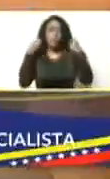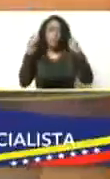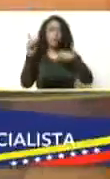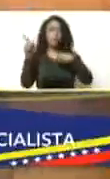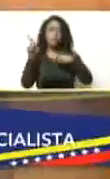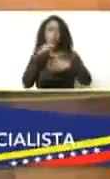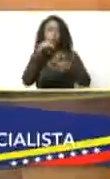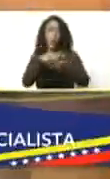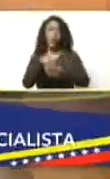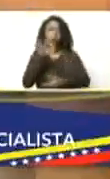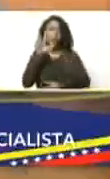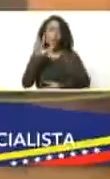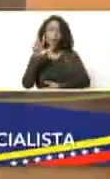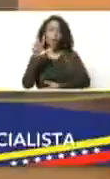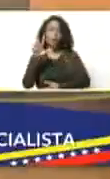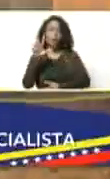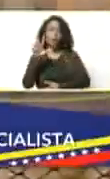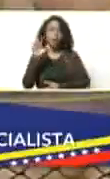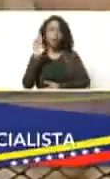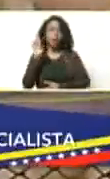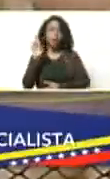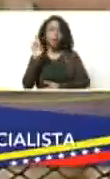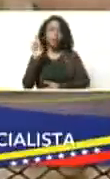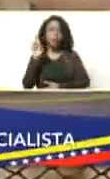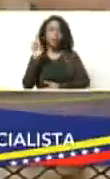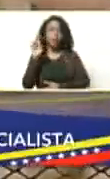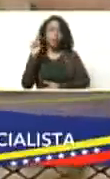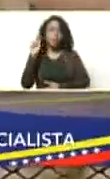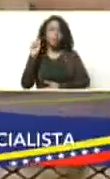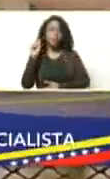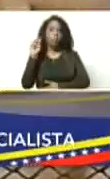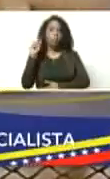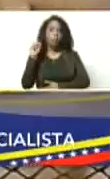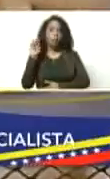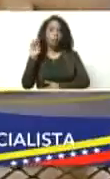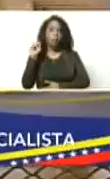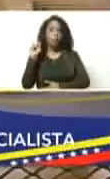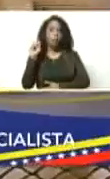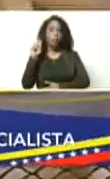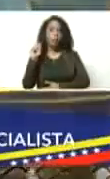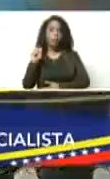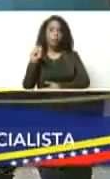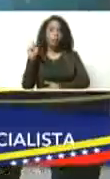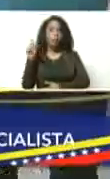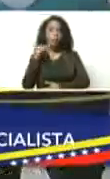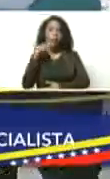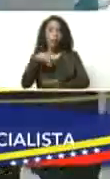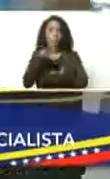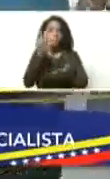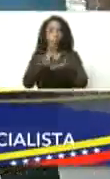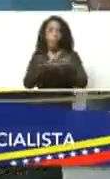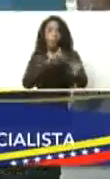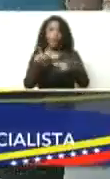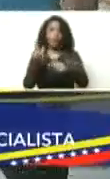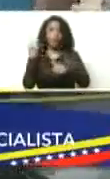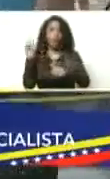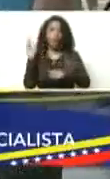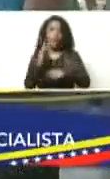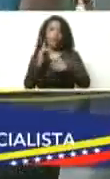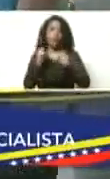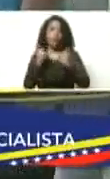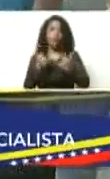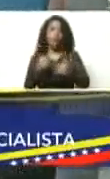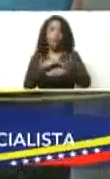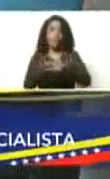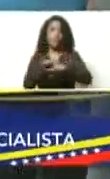las tres, las tres punto net. Aprobado, compadre, aprobado. Listo. Y que venga inmediatamente,